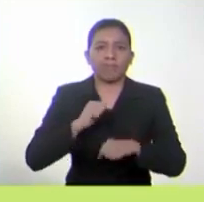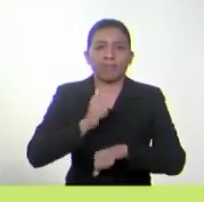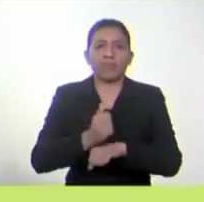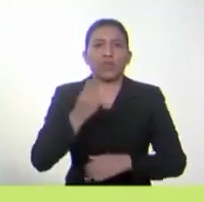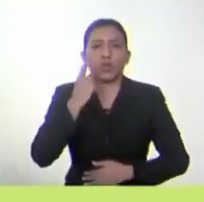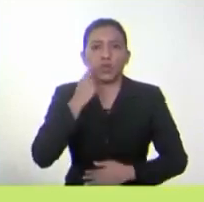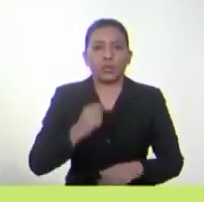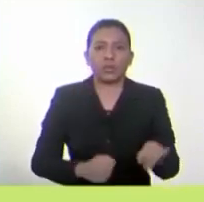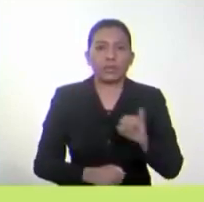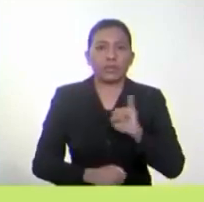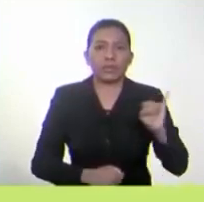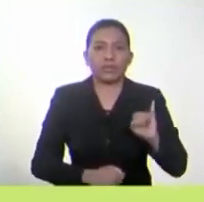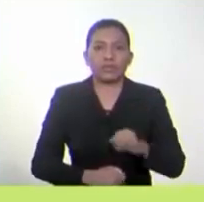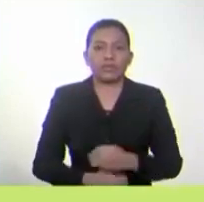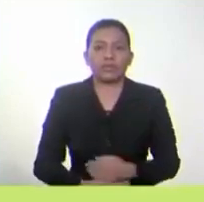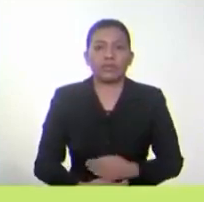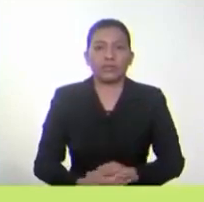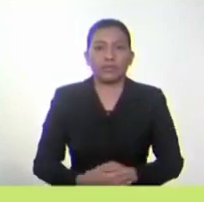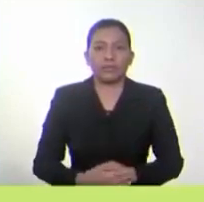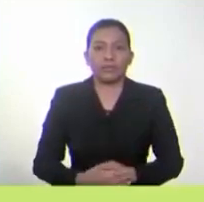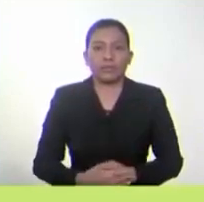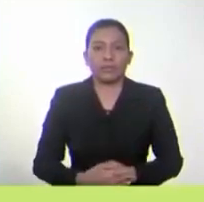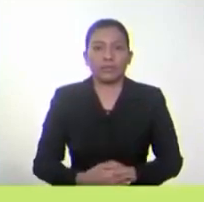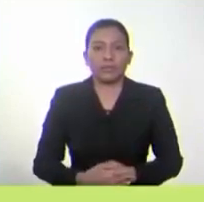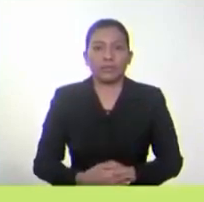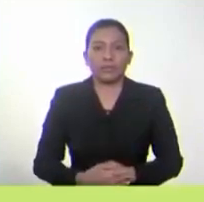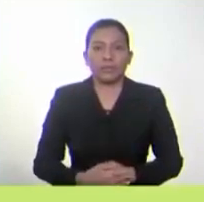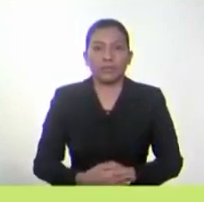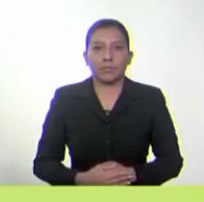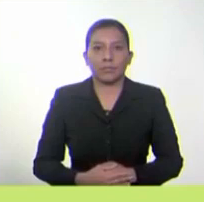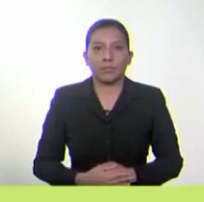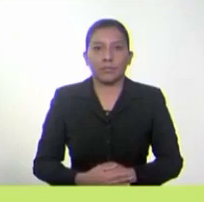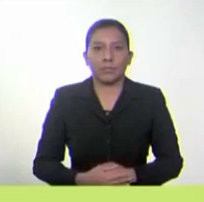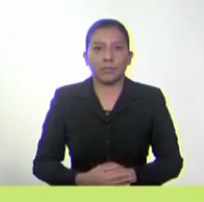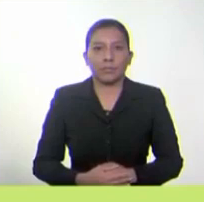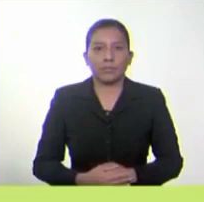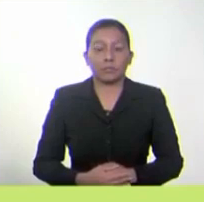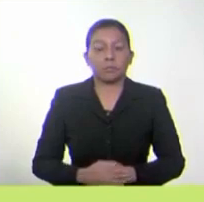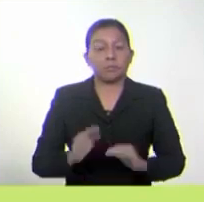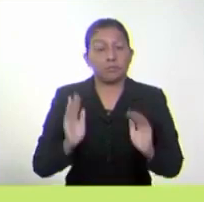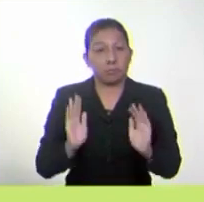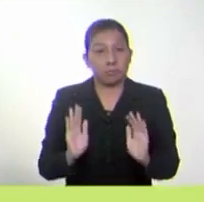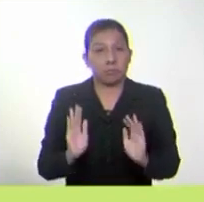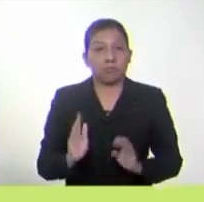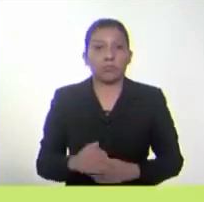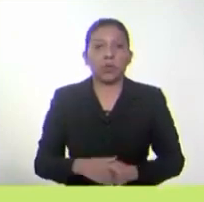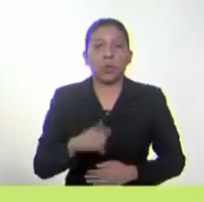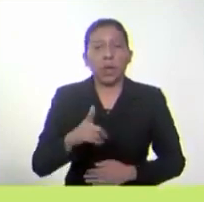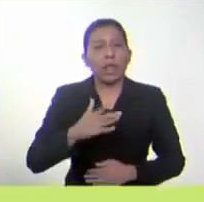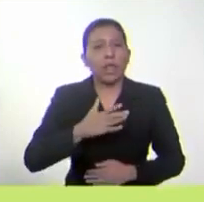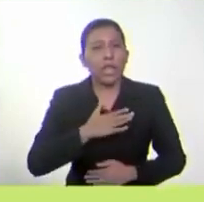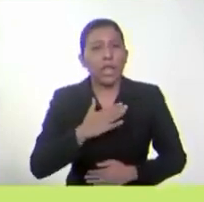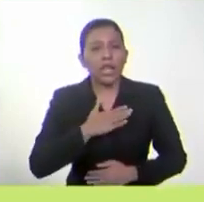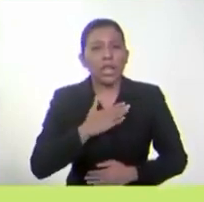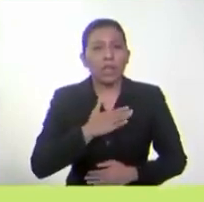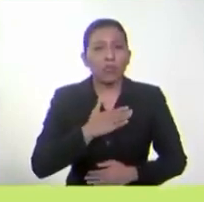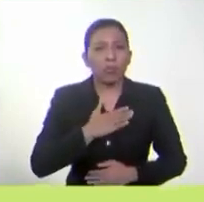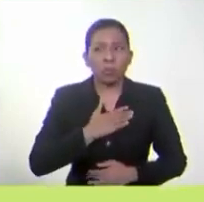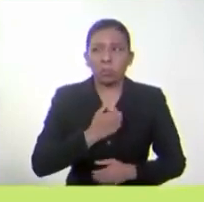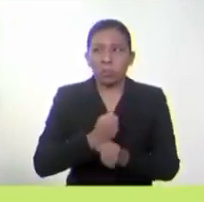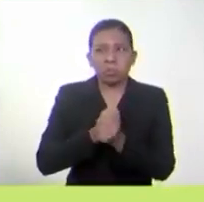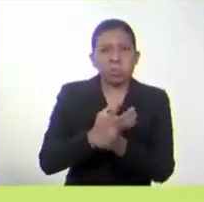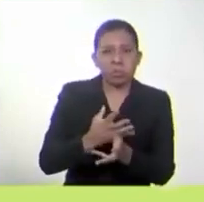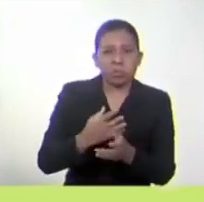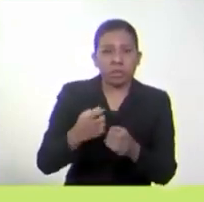los reactivos, es decir, en el lado izquierdo de la reacción química. Mientras que si tenemos aquellas reacciones en las cuales